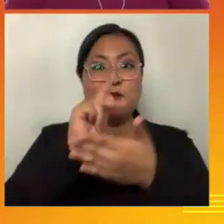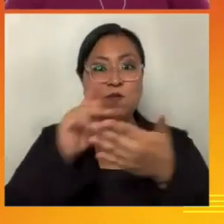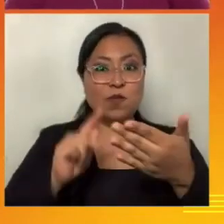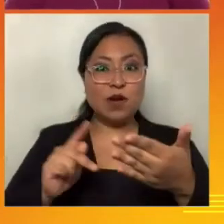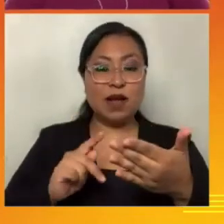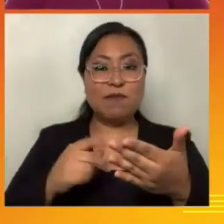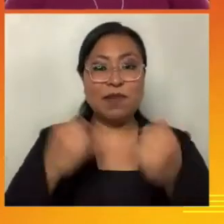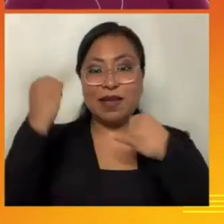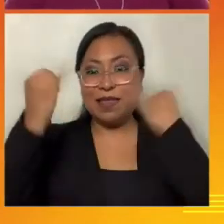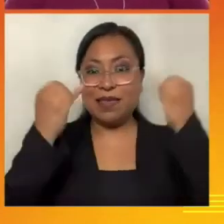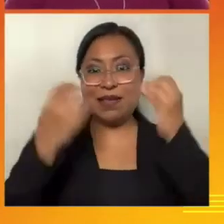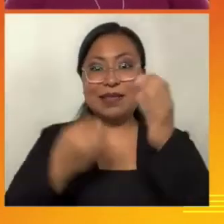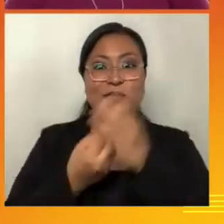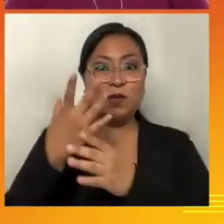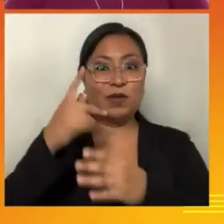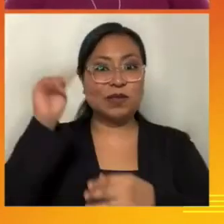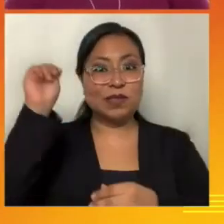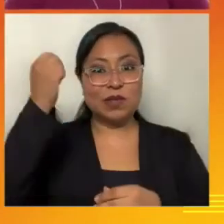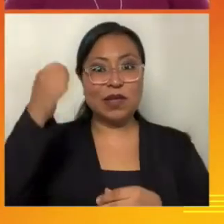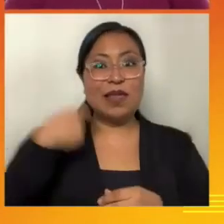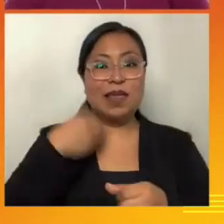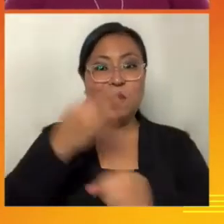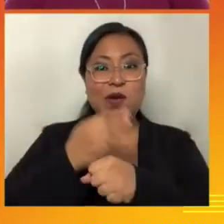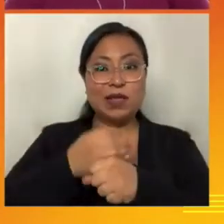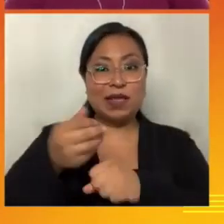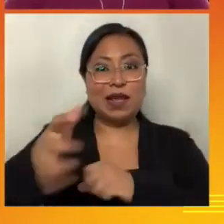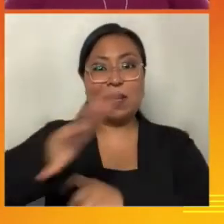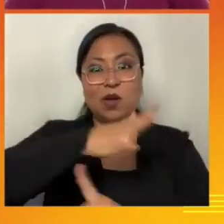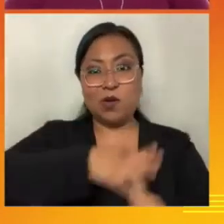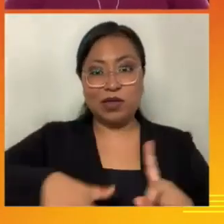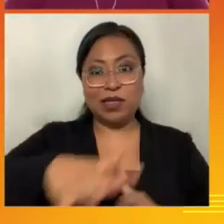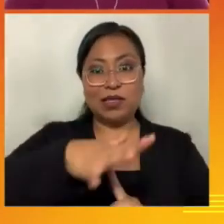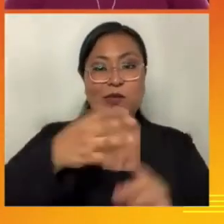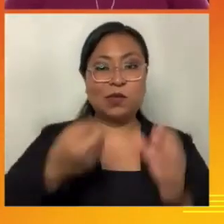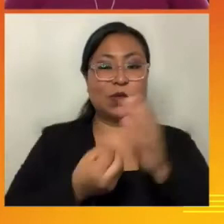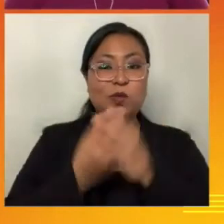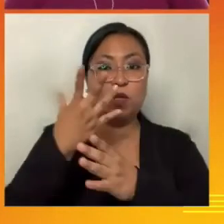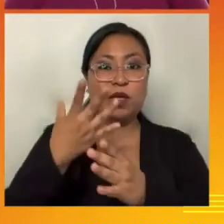se requieren en el contexto actual y bueno, que sean